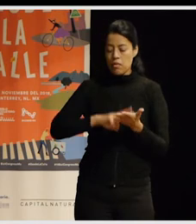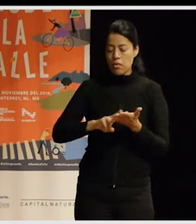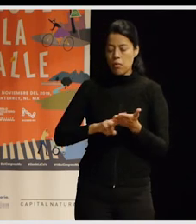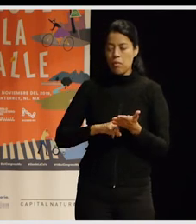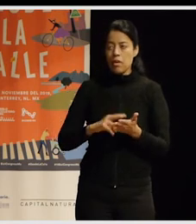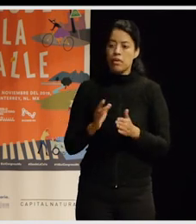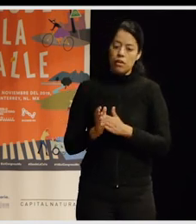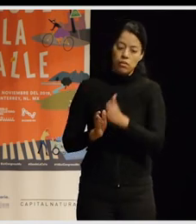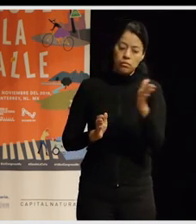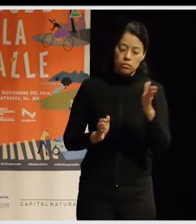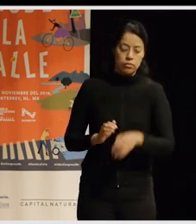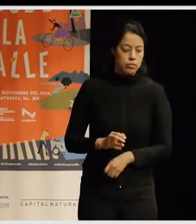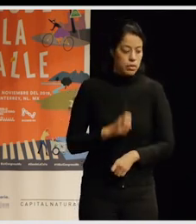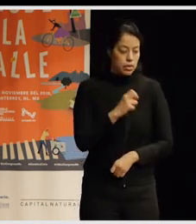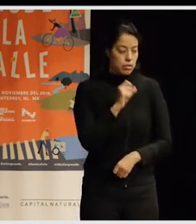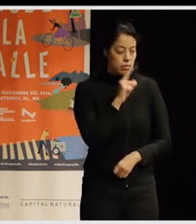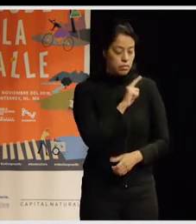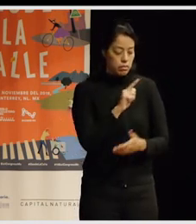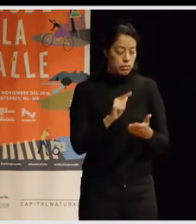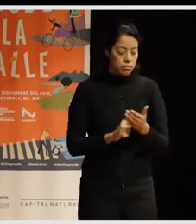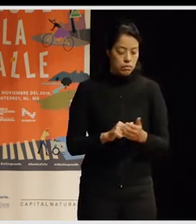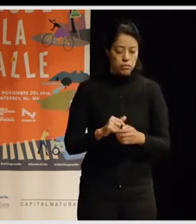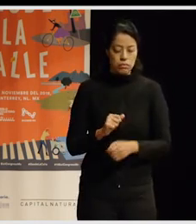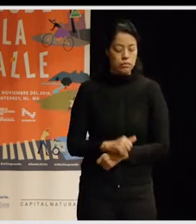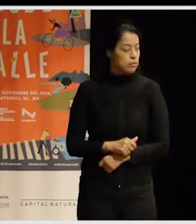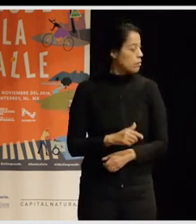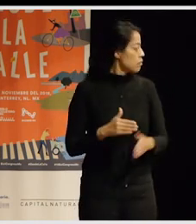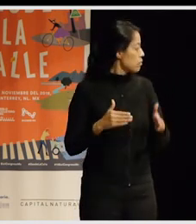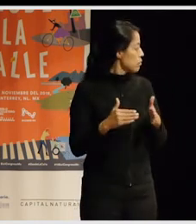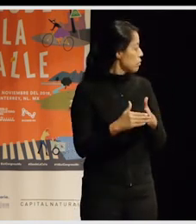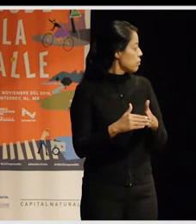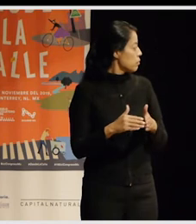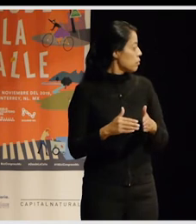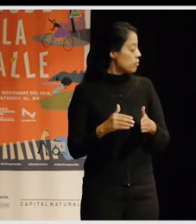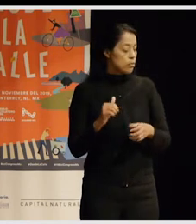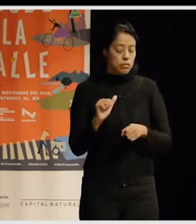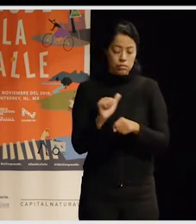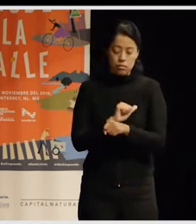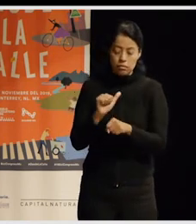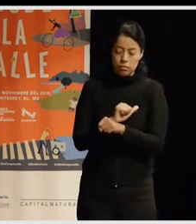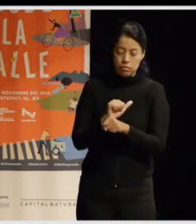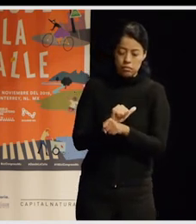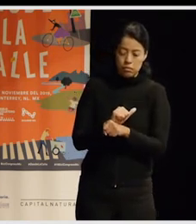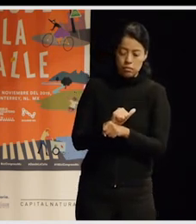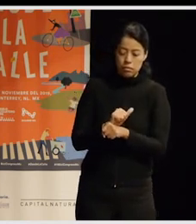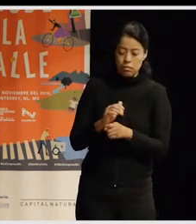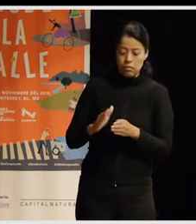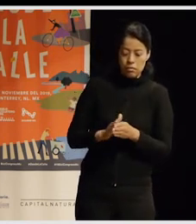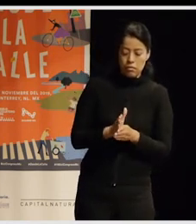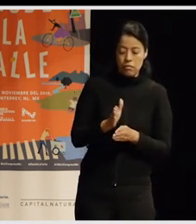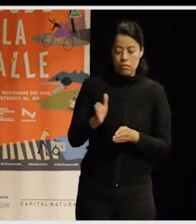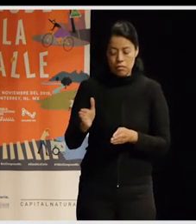en es iguales es el mismo espacio de aramberri su agua ahí se ve donde los autos están invadiendo el espacio